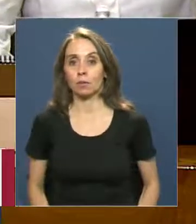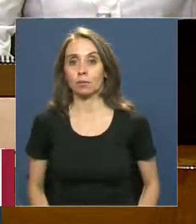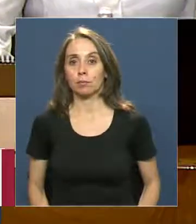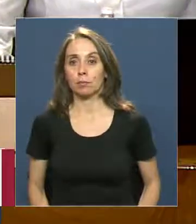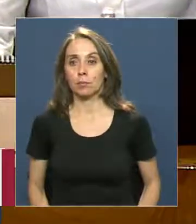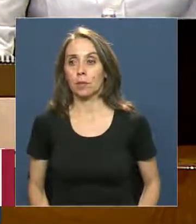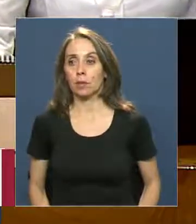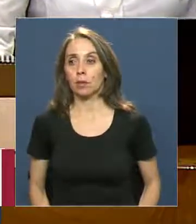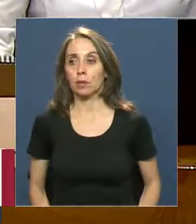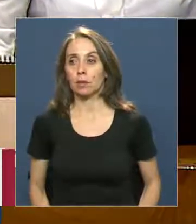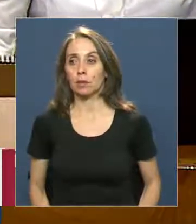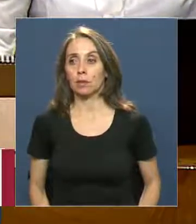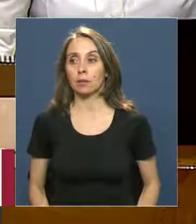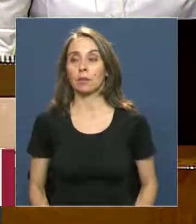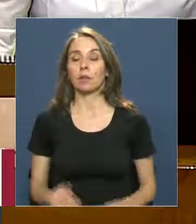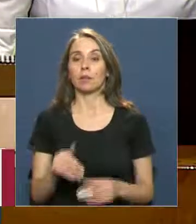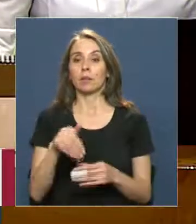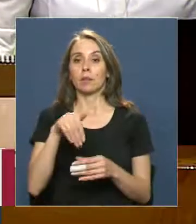En votación.